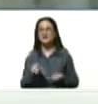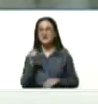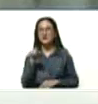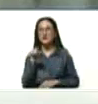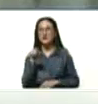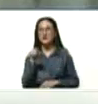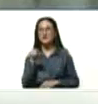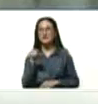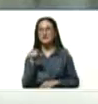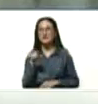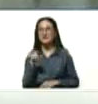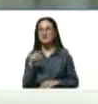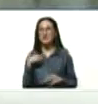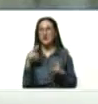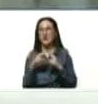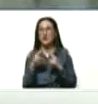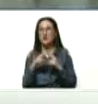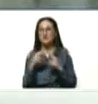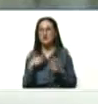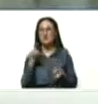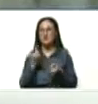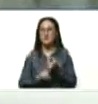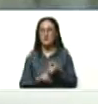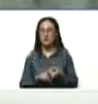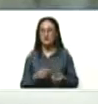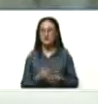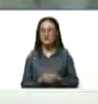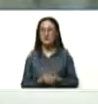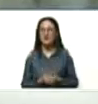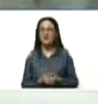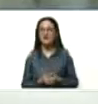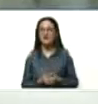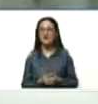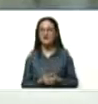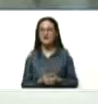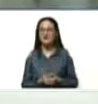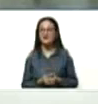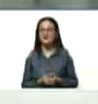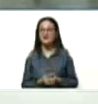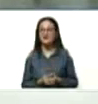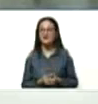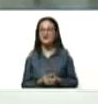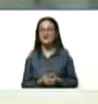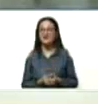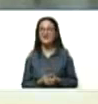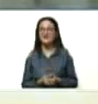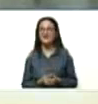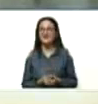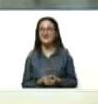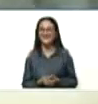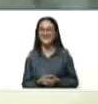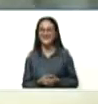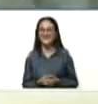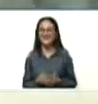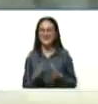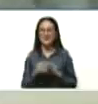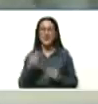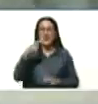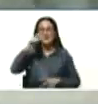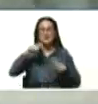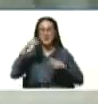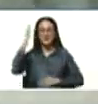Hipólito. Allí conocí yo a Cilia Flores de Maduro, mi querida esposa, para que todo el mundo lo